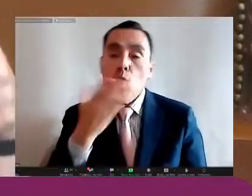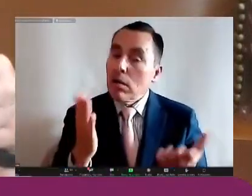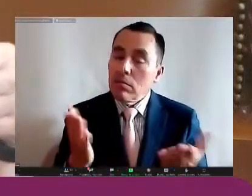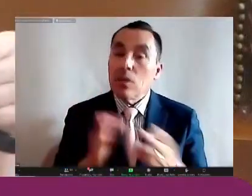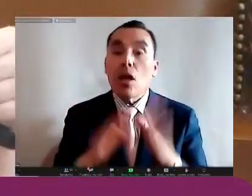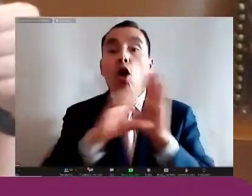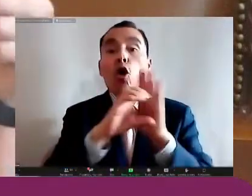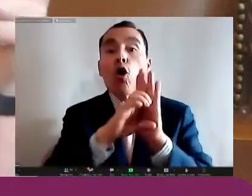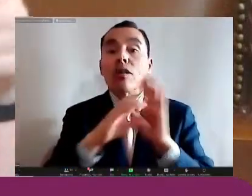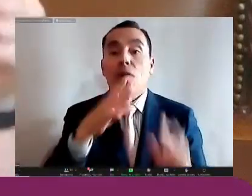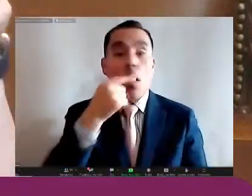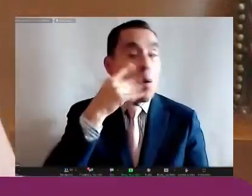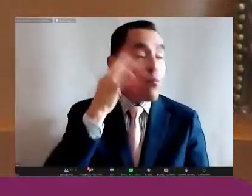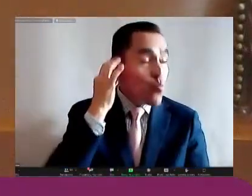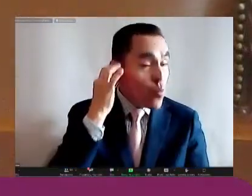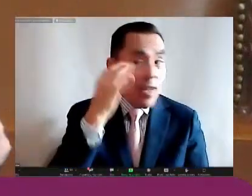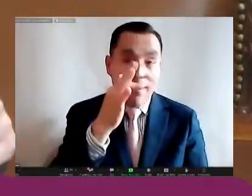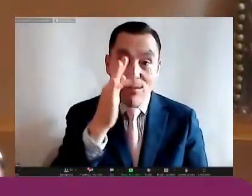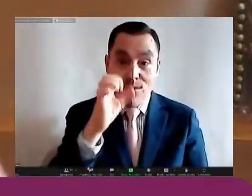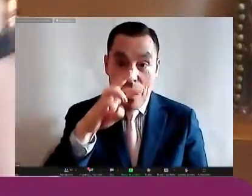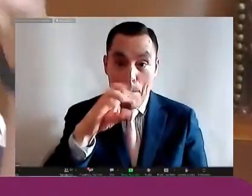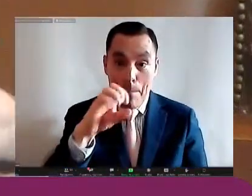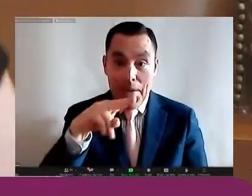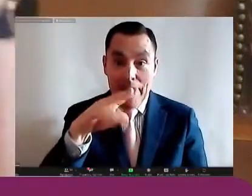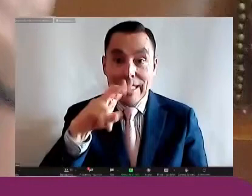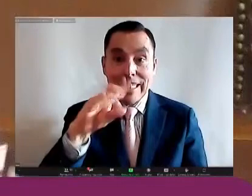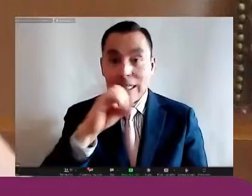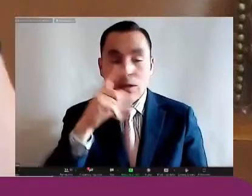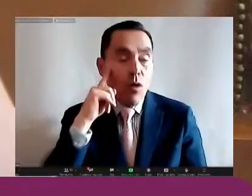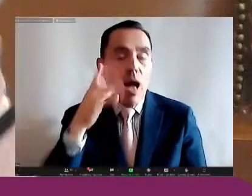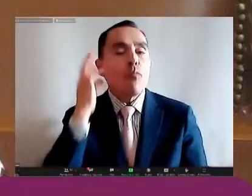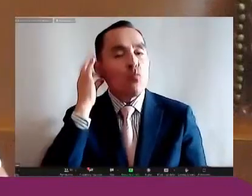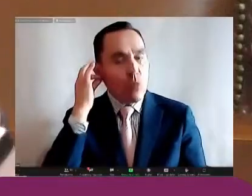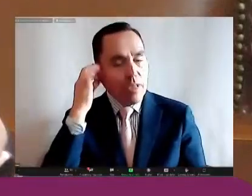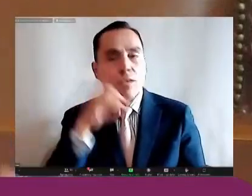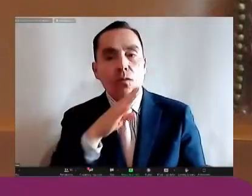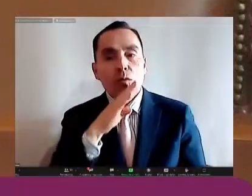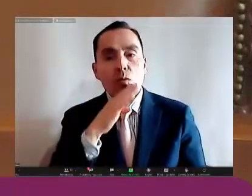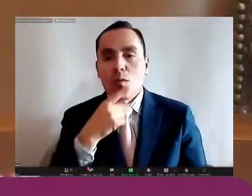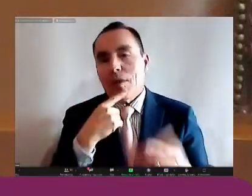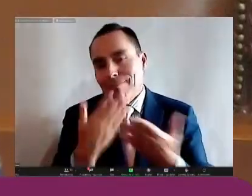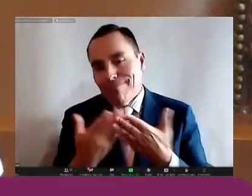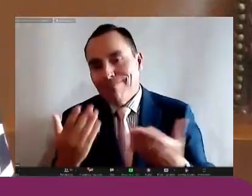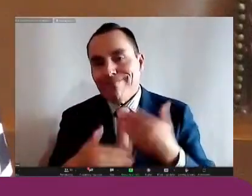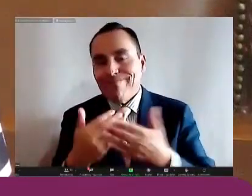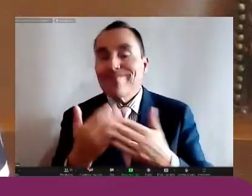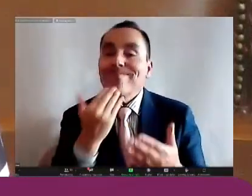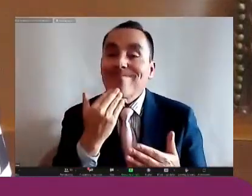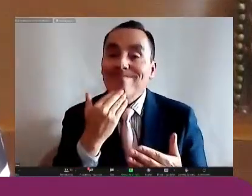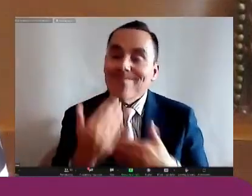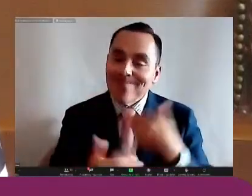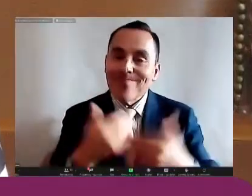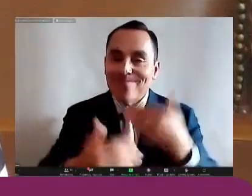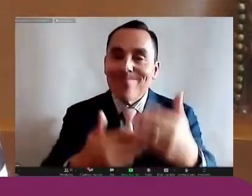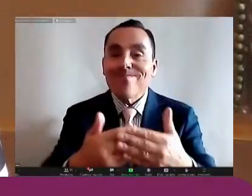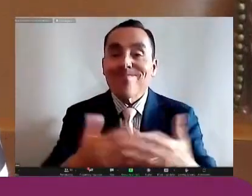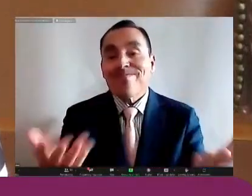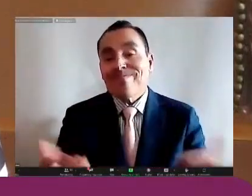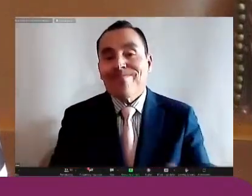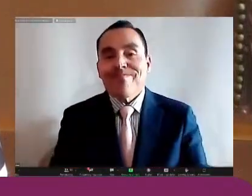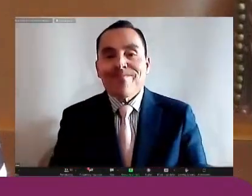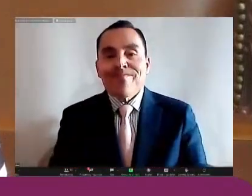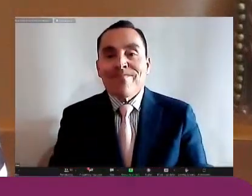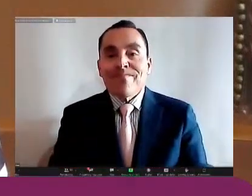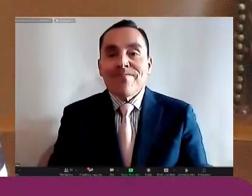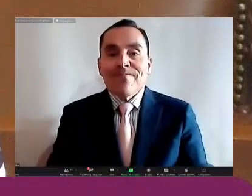femenino, entonces está hablando de mujeres, salvo obviamente excepciones que contemplen la misma regla, ¿verdad?